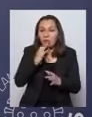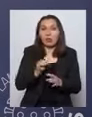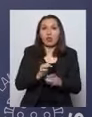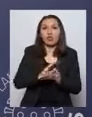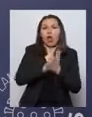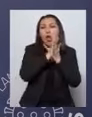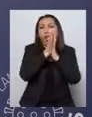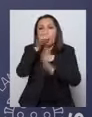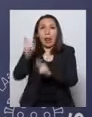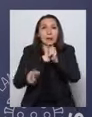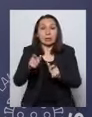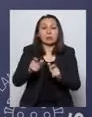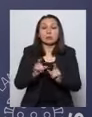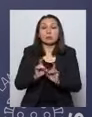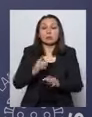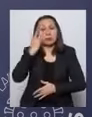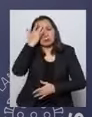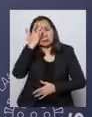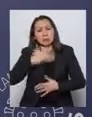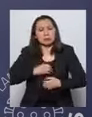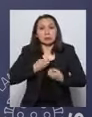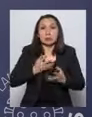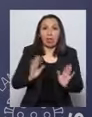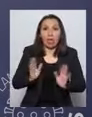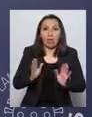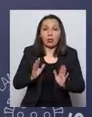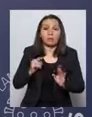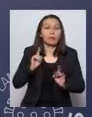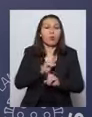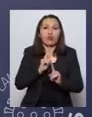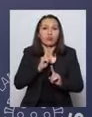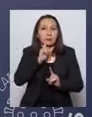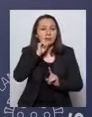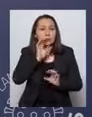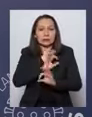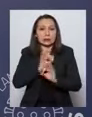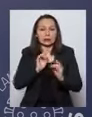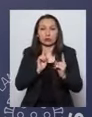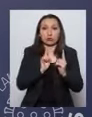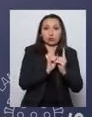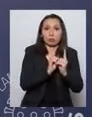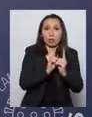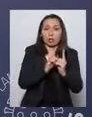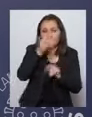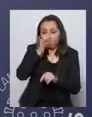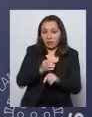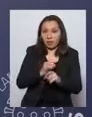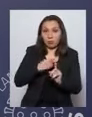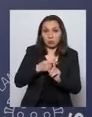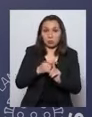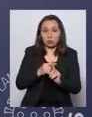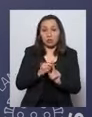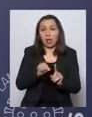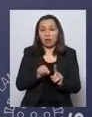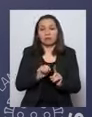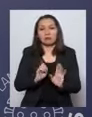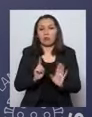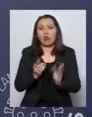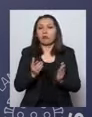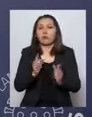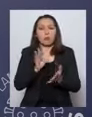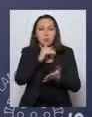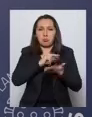testear pacientes que son asintomáticos y que no han estado en contacto con un caso positivo efectivamente